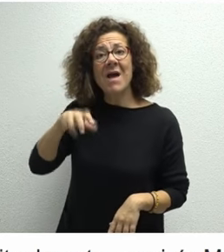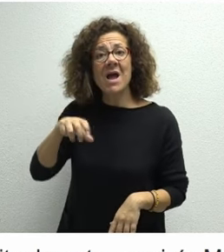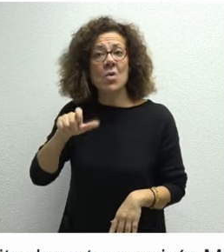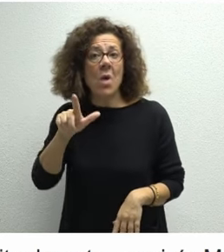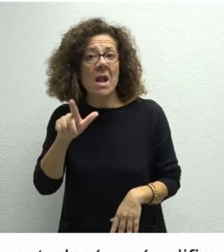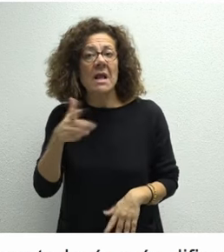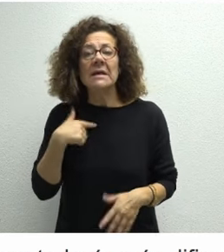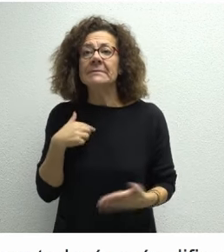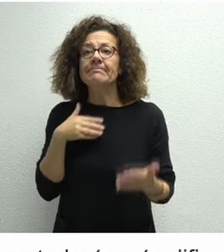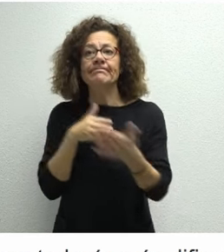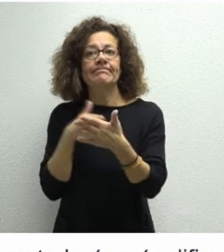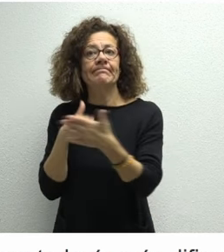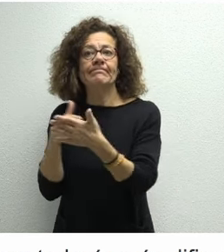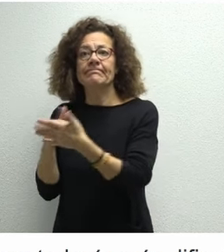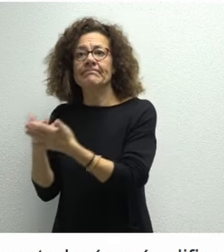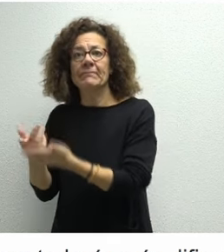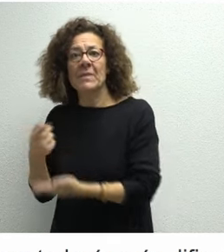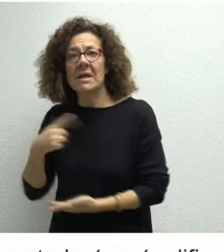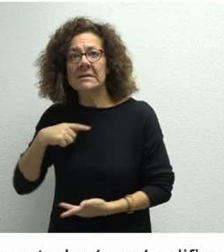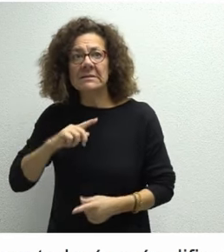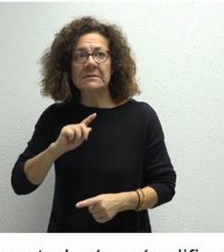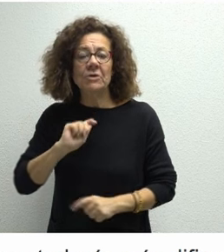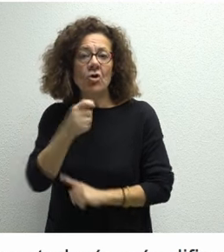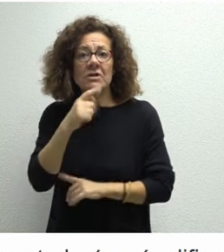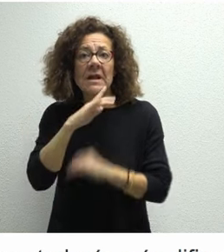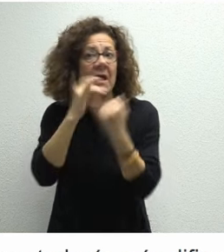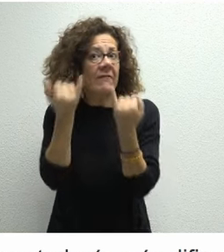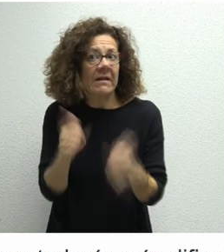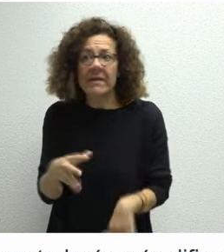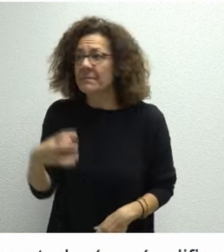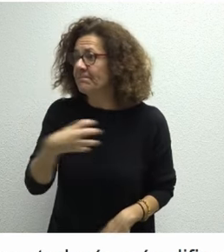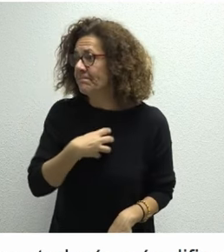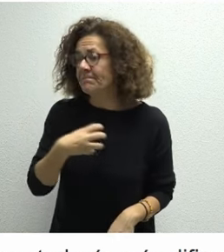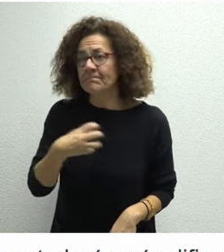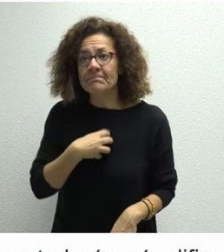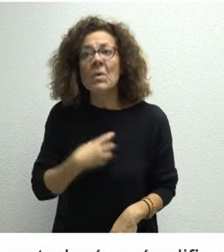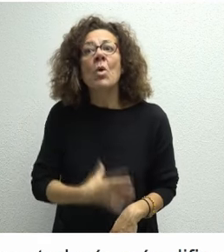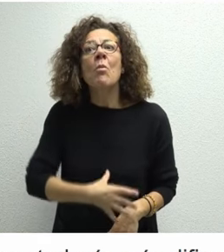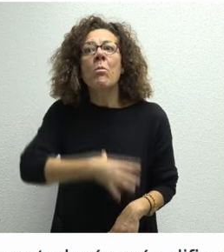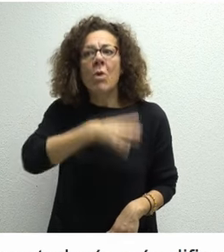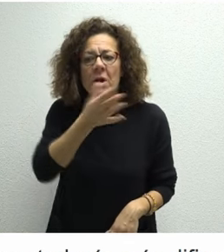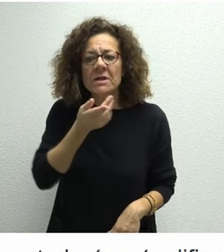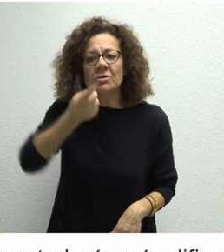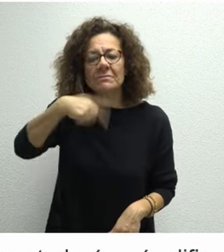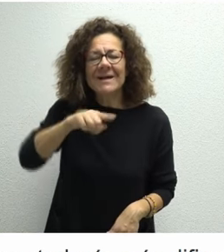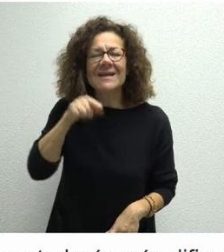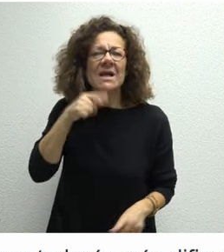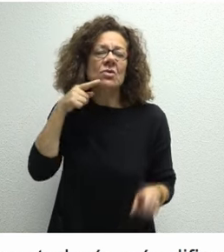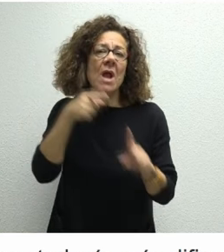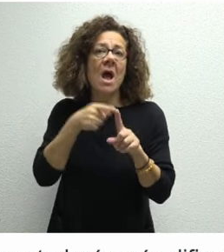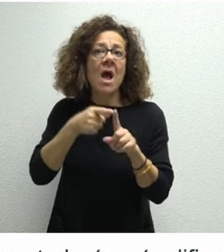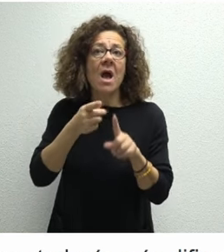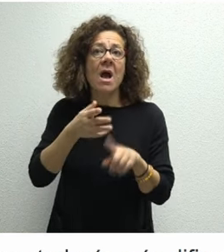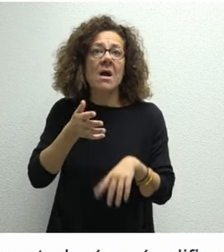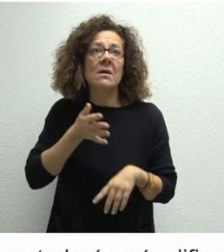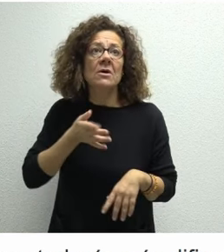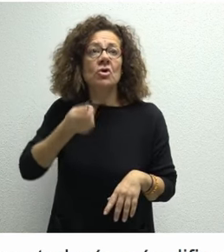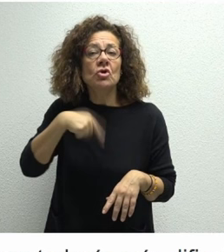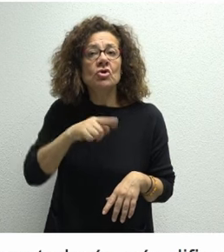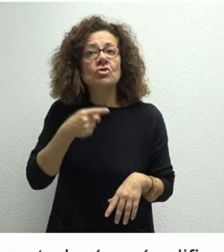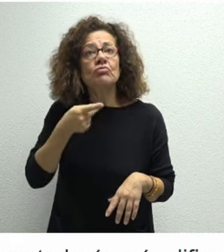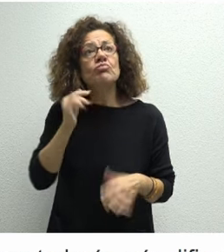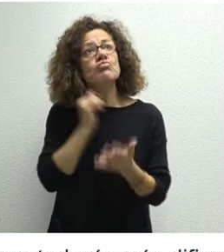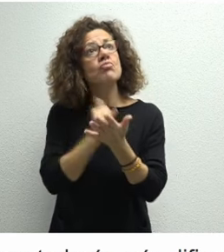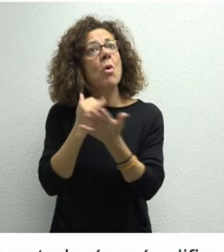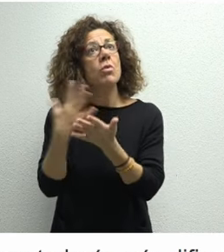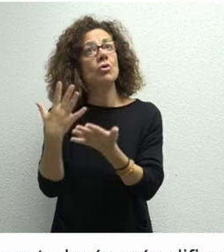digamos limitado de la posibilidad de ser felices que al fin estas son algunas de las cuestiones que tenemos o que experimentado experimentamos todos